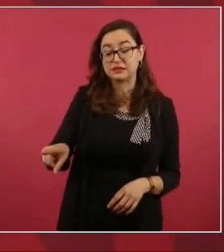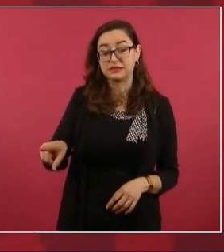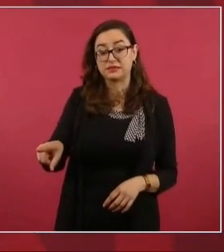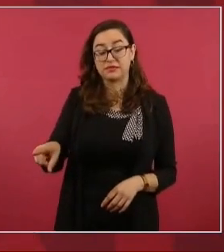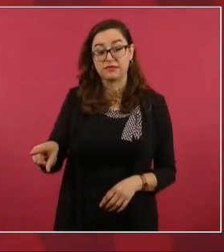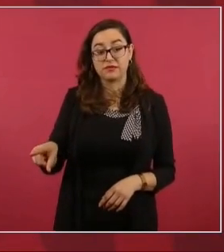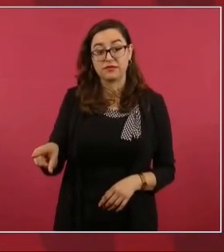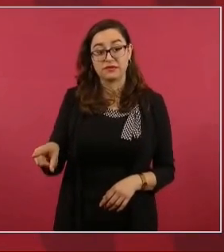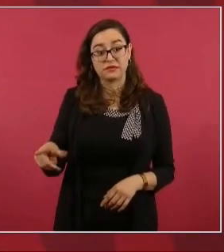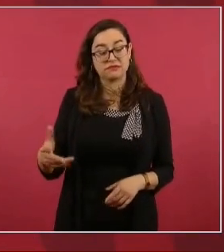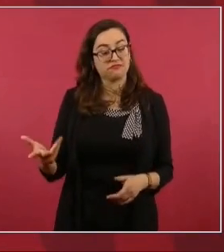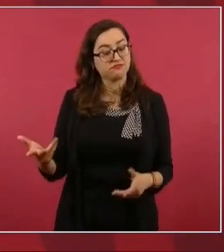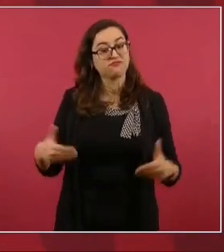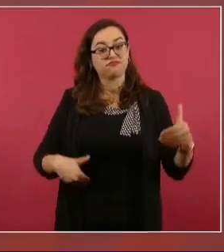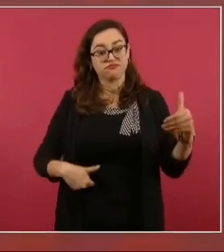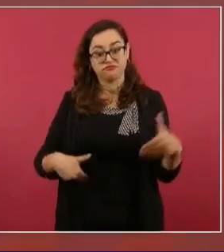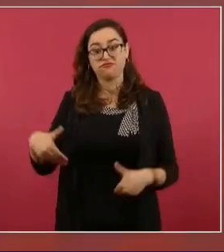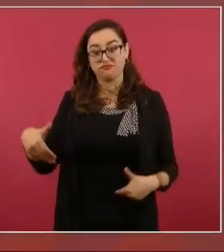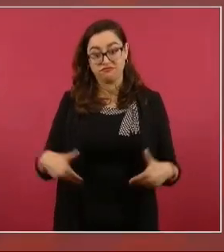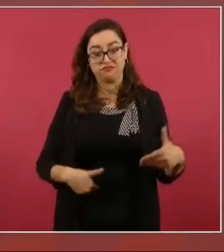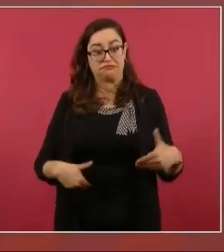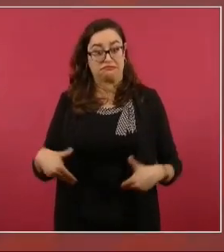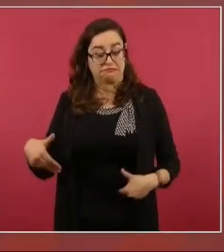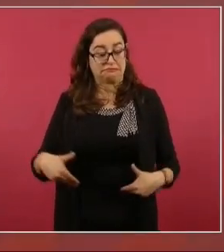los que